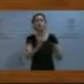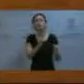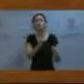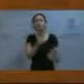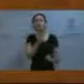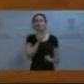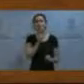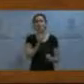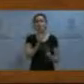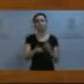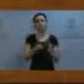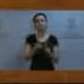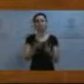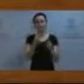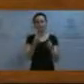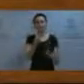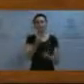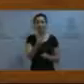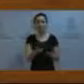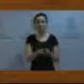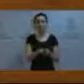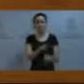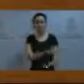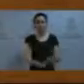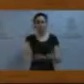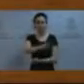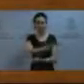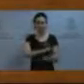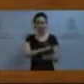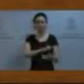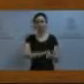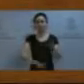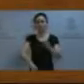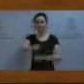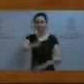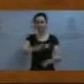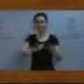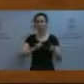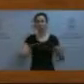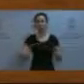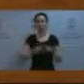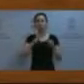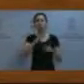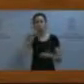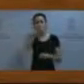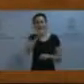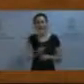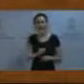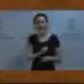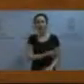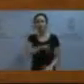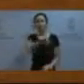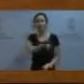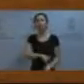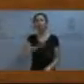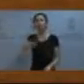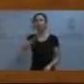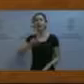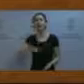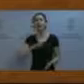decirlo, también por el alboroto, el follón que tienen los socialistas montado en las residencias de